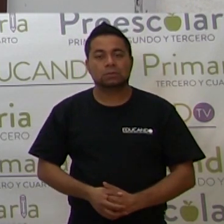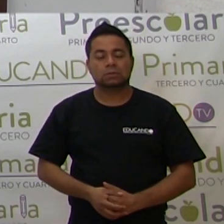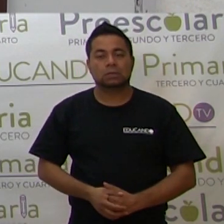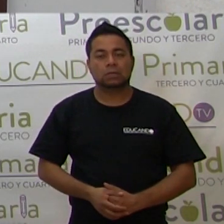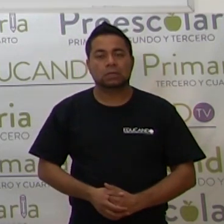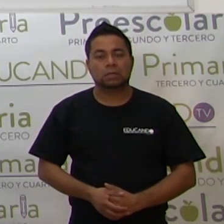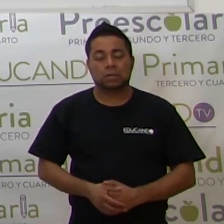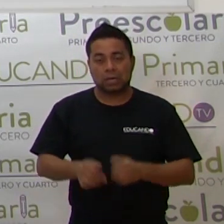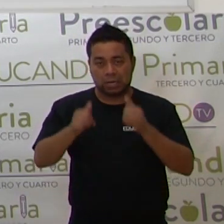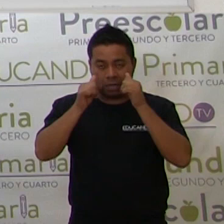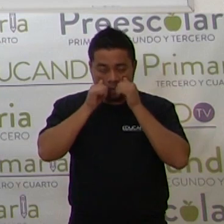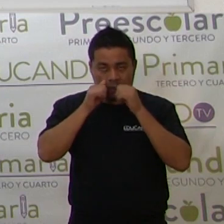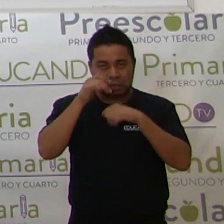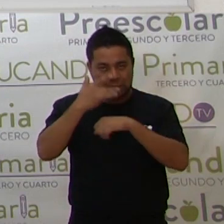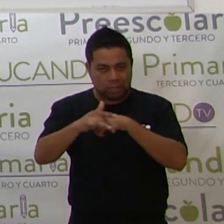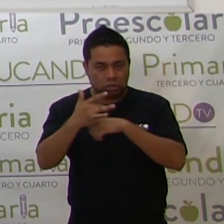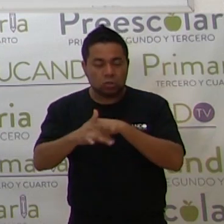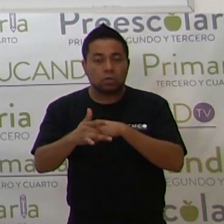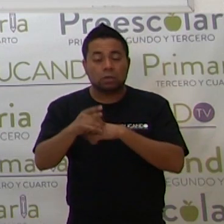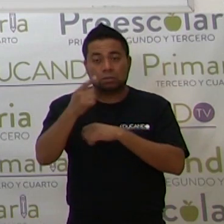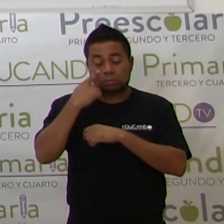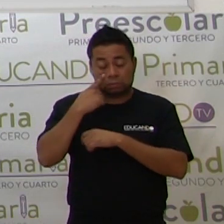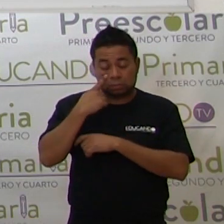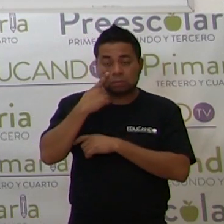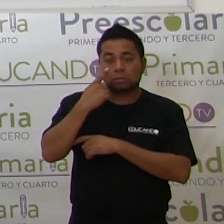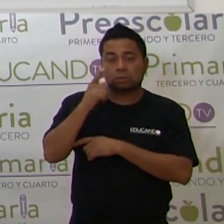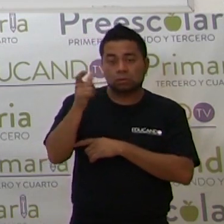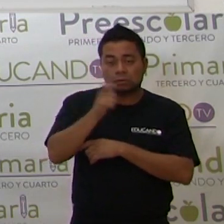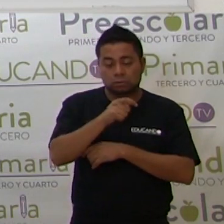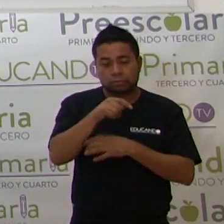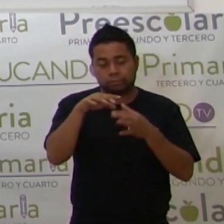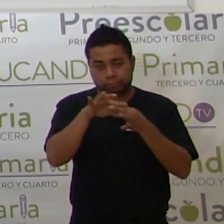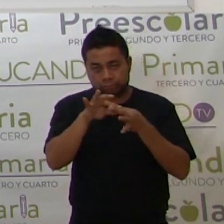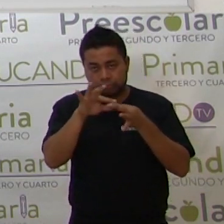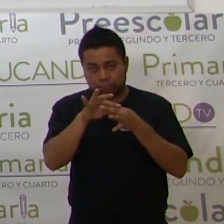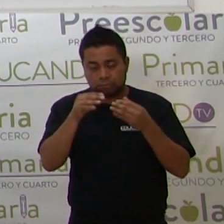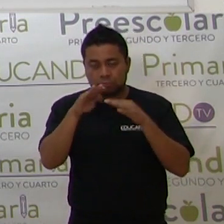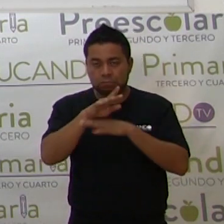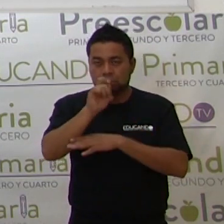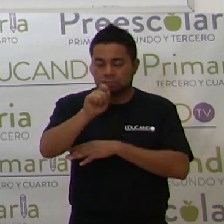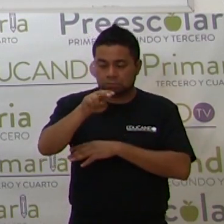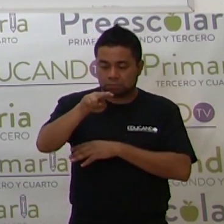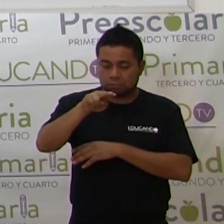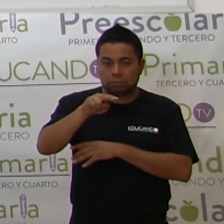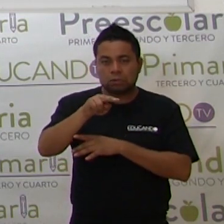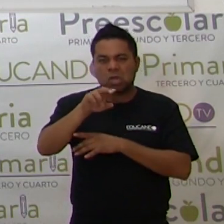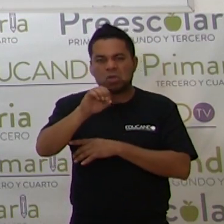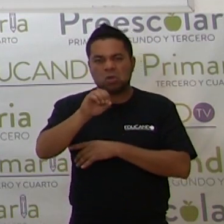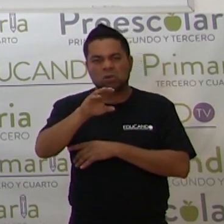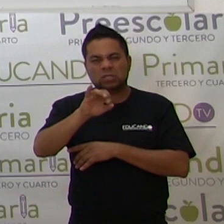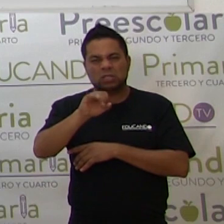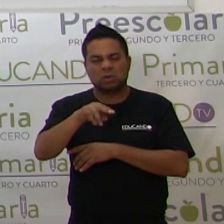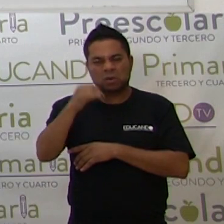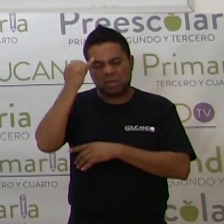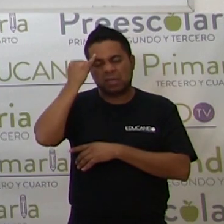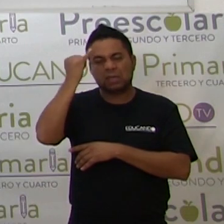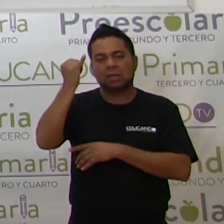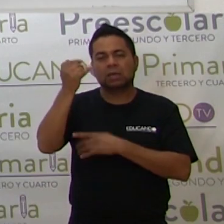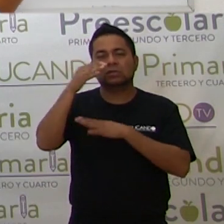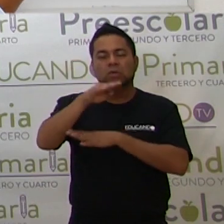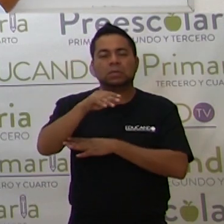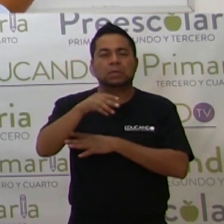porque cuando hablamos de lo que es noción de presente, pasado y futuro, debemos